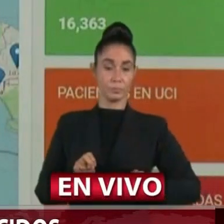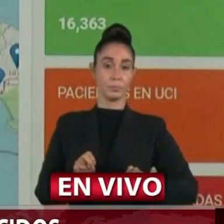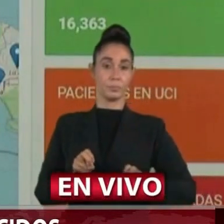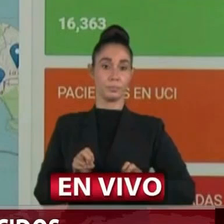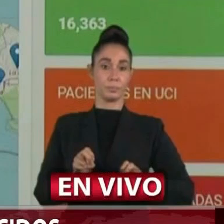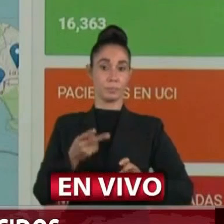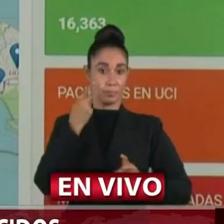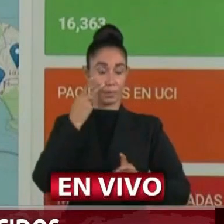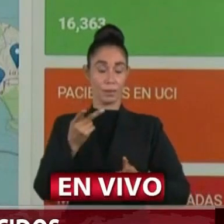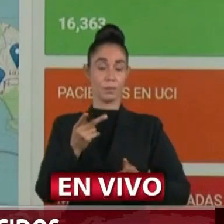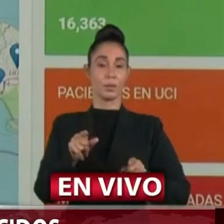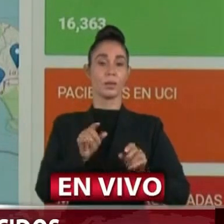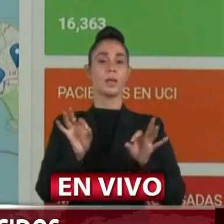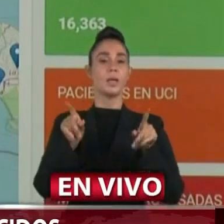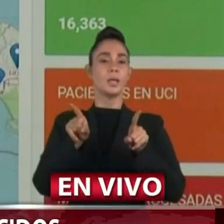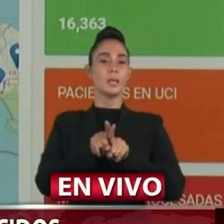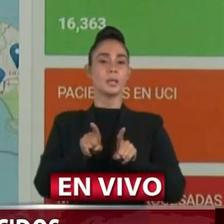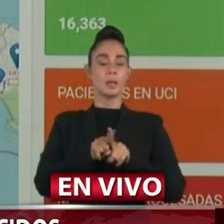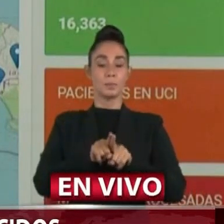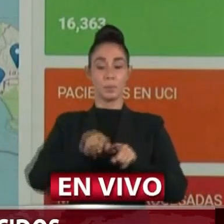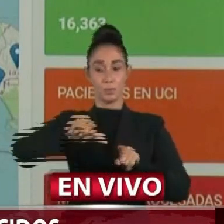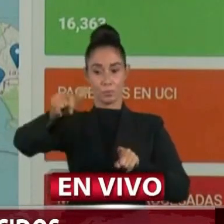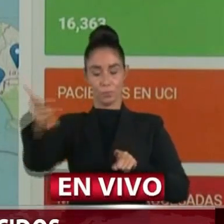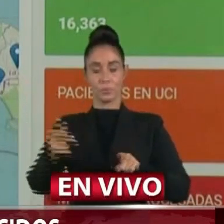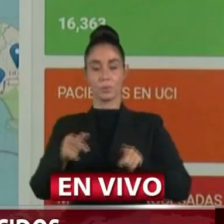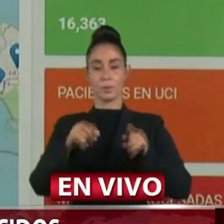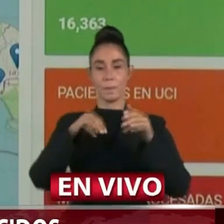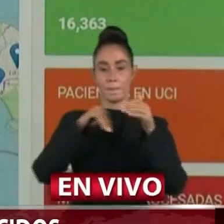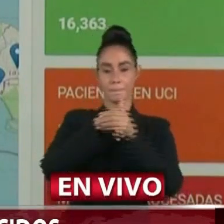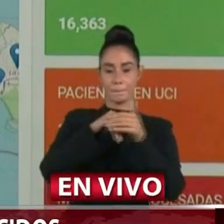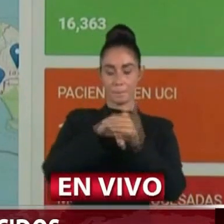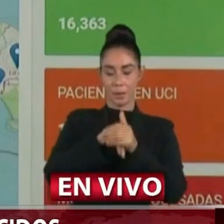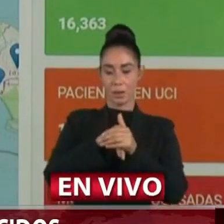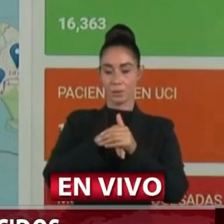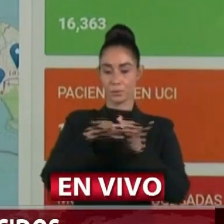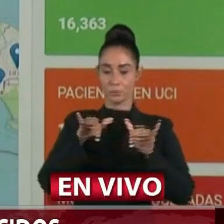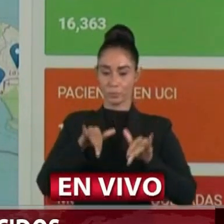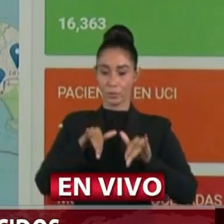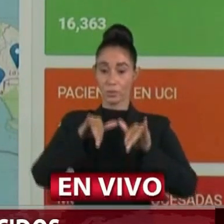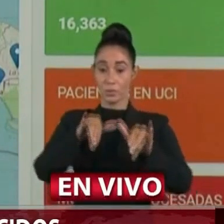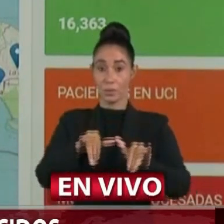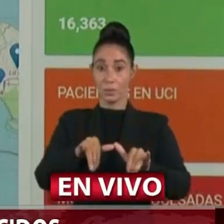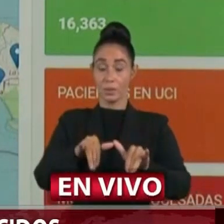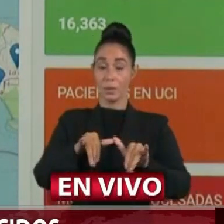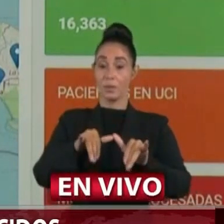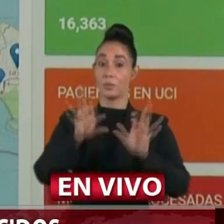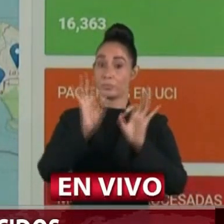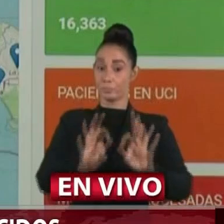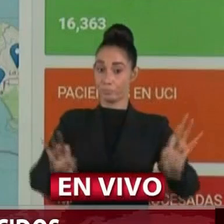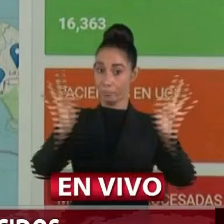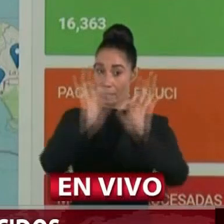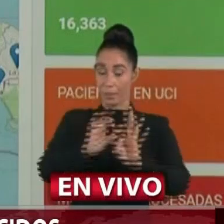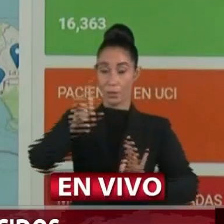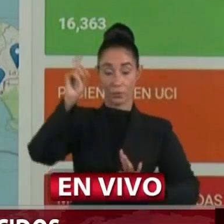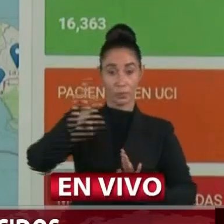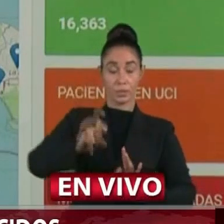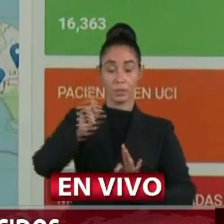de servicios, mantener la distancia entre